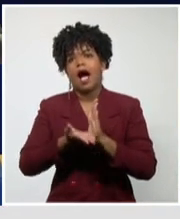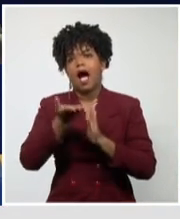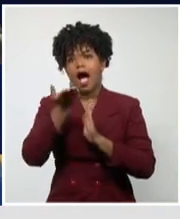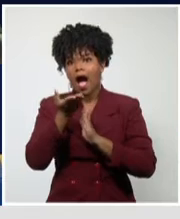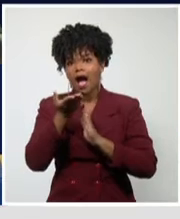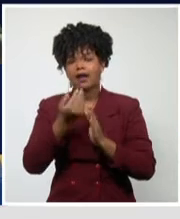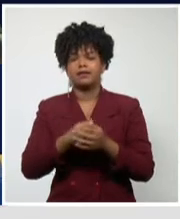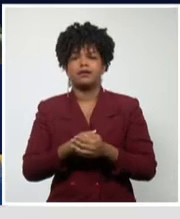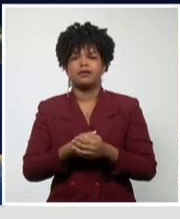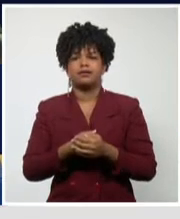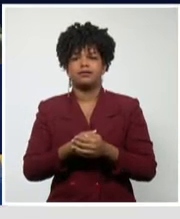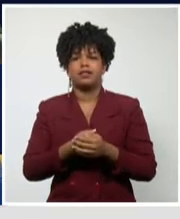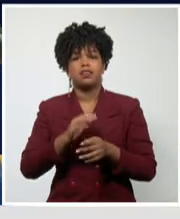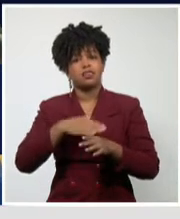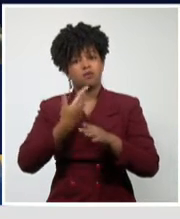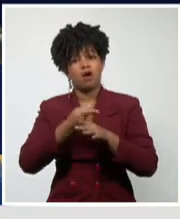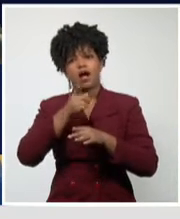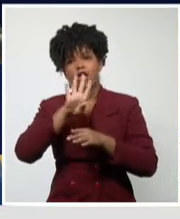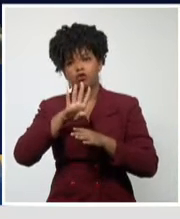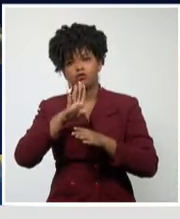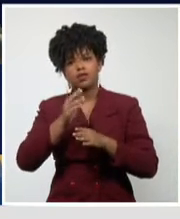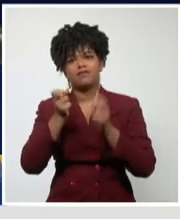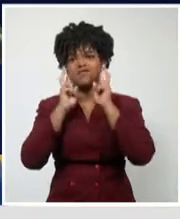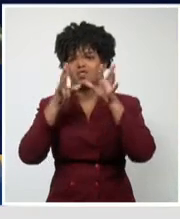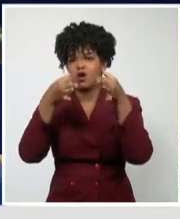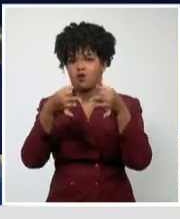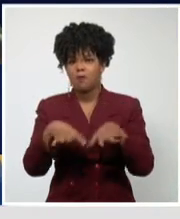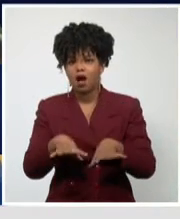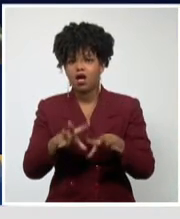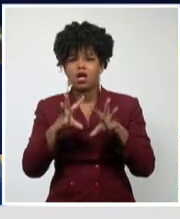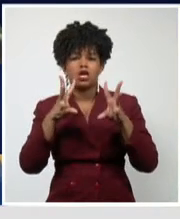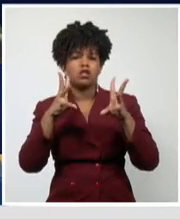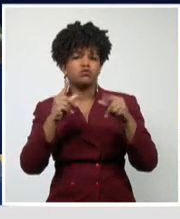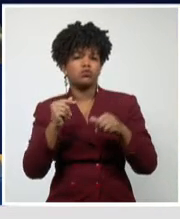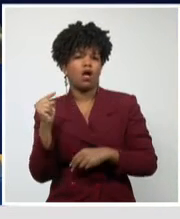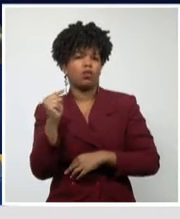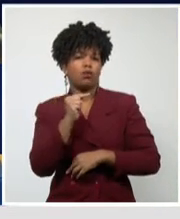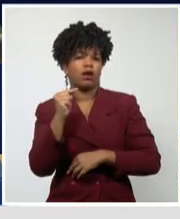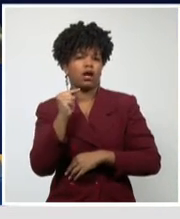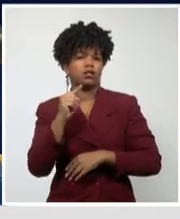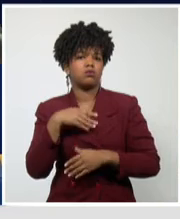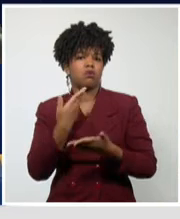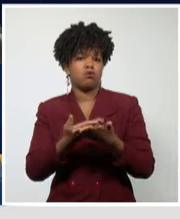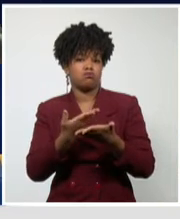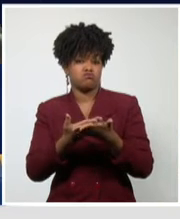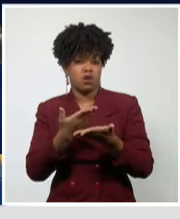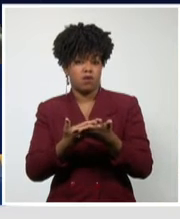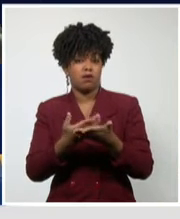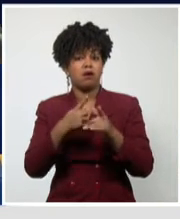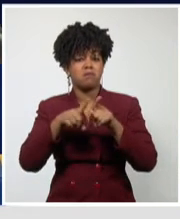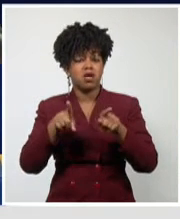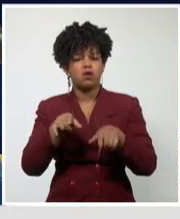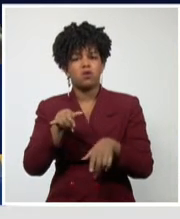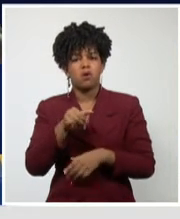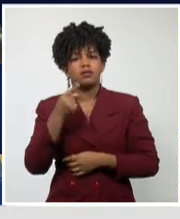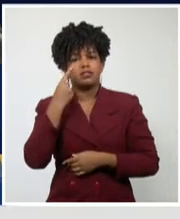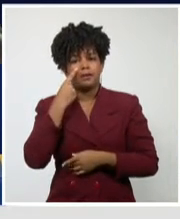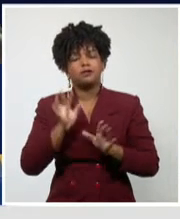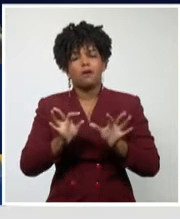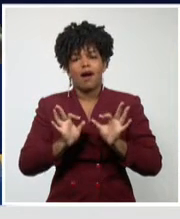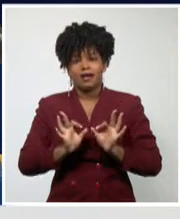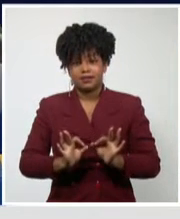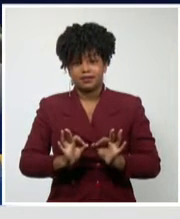otros 14 para el alta epidemiológica, de los resultados negativos de la prueba, pero sí se ha visto que esto es así.